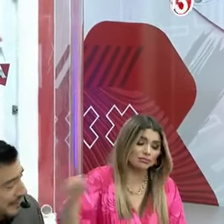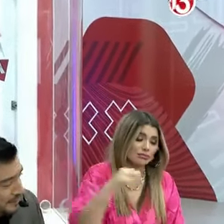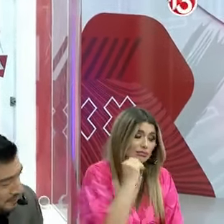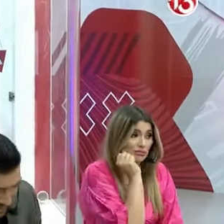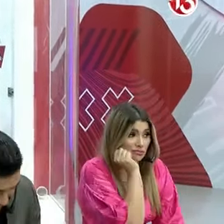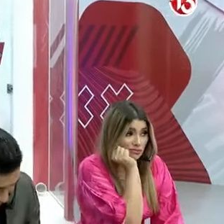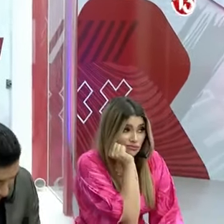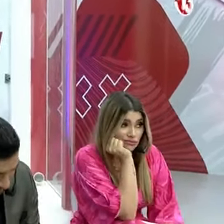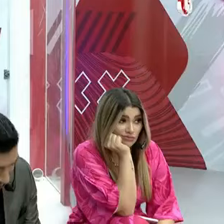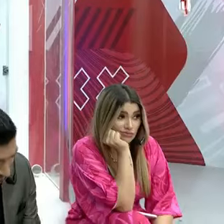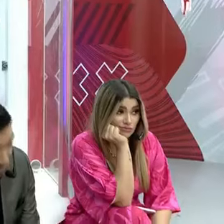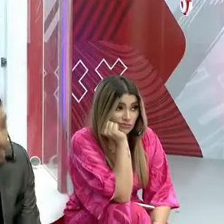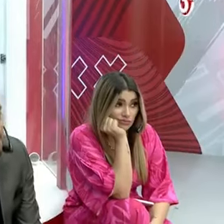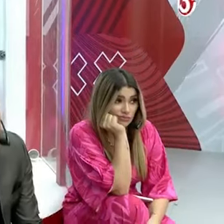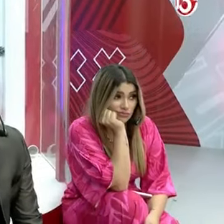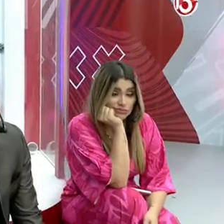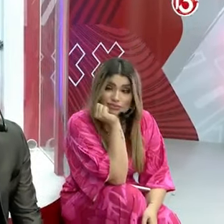Meli, no puede ser.